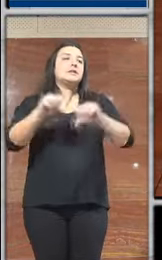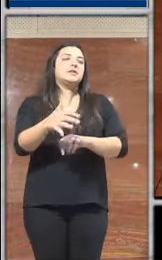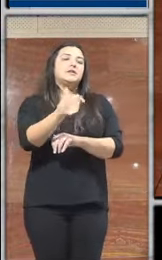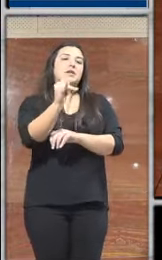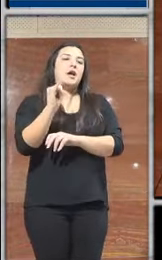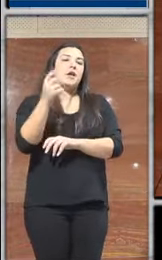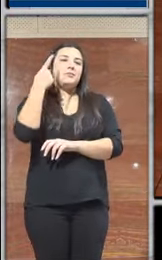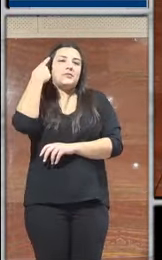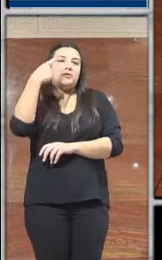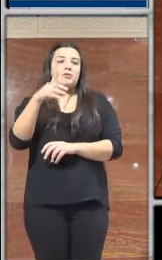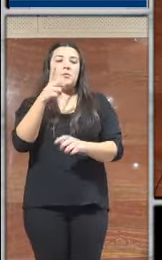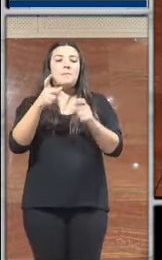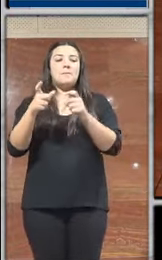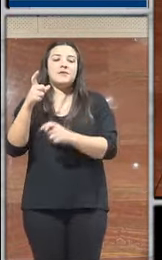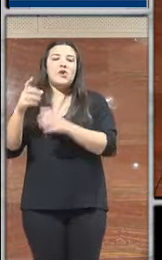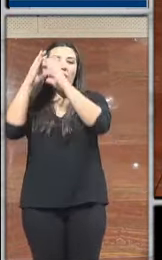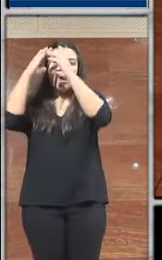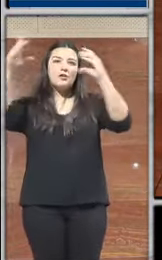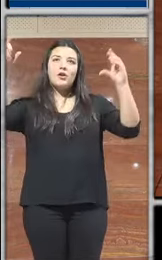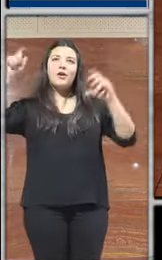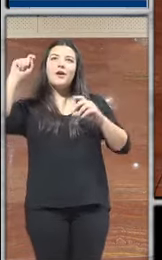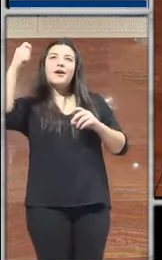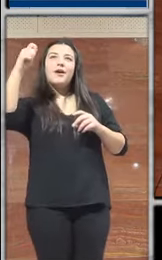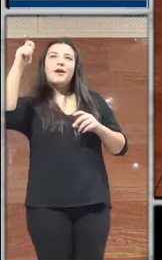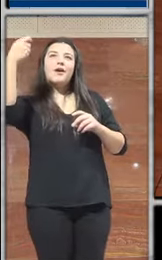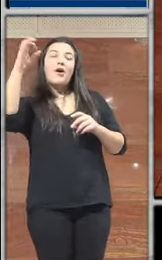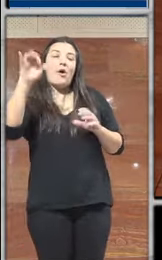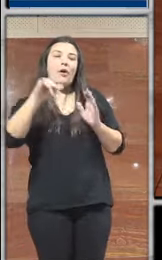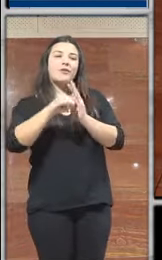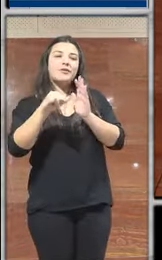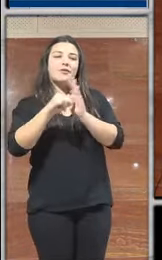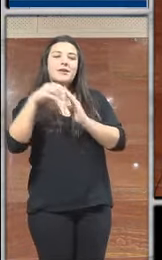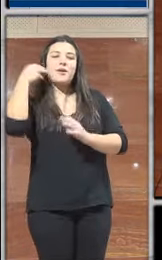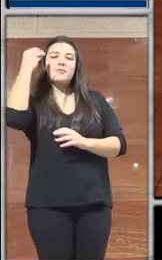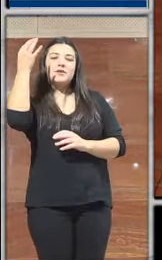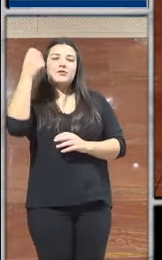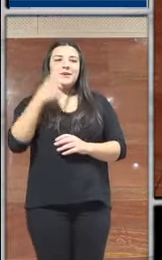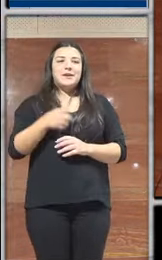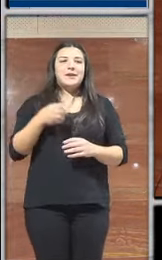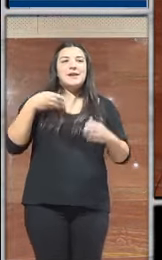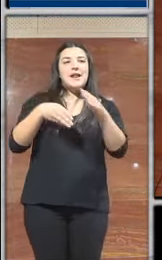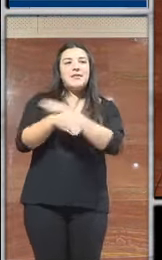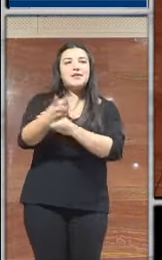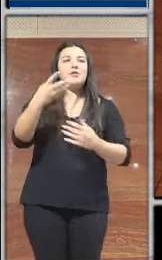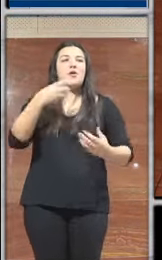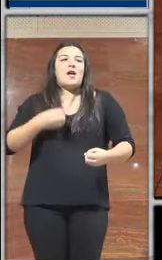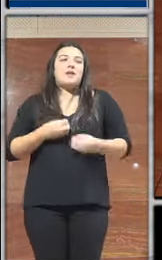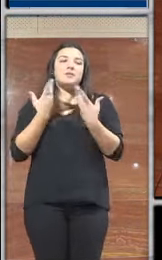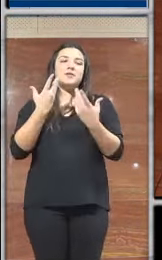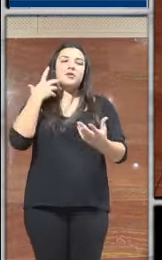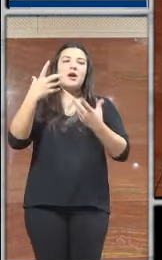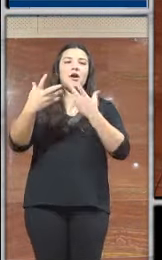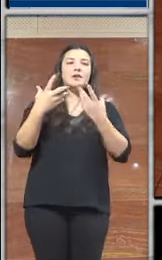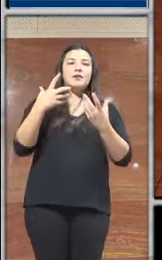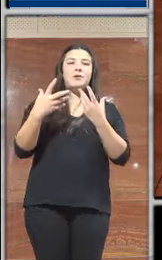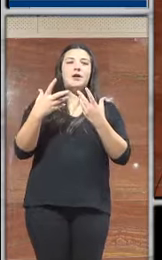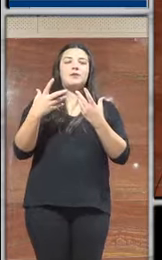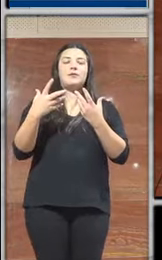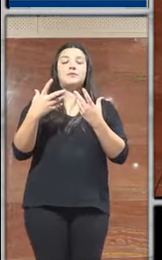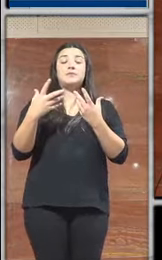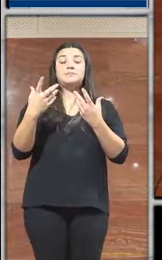acercando muy mucho a sus sueños, pues a me parece que el acceso a la expresión creativa y artística es un resultado muy,